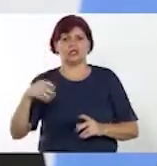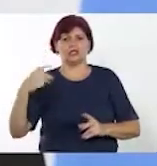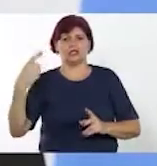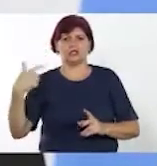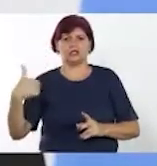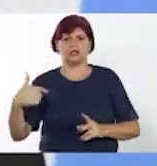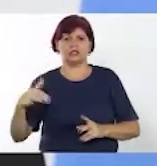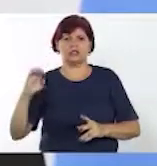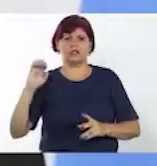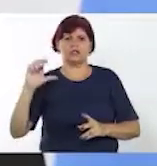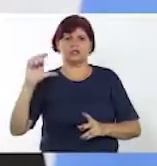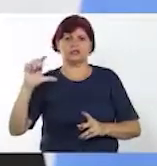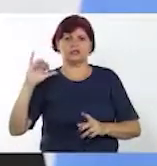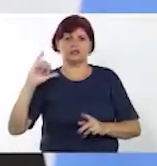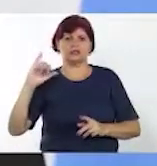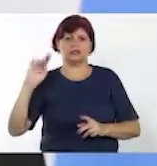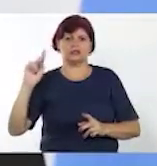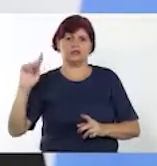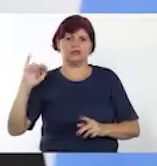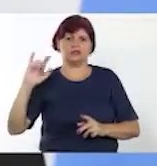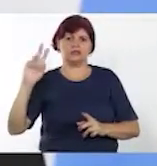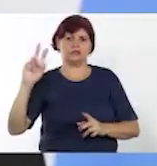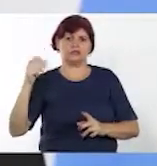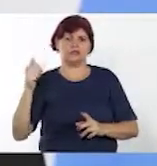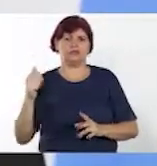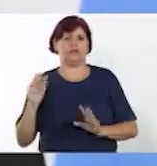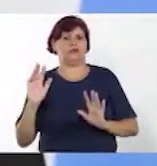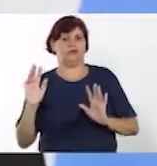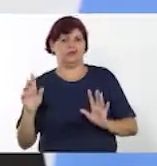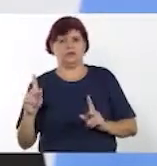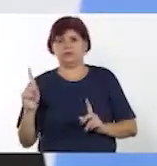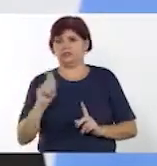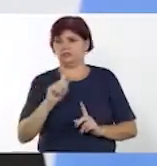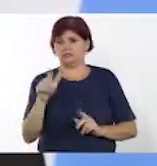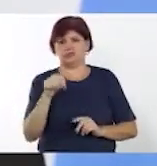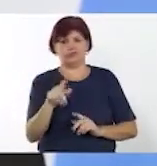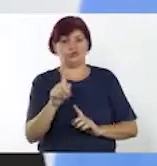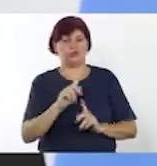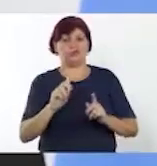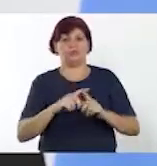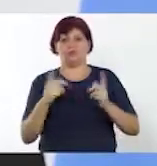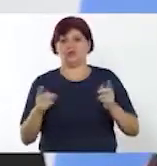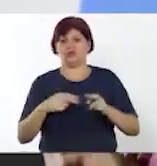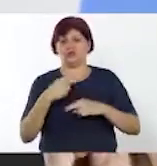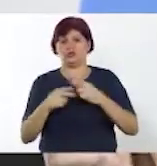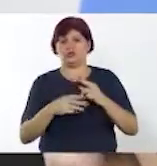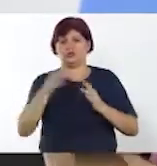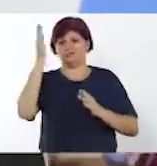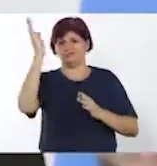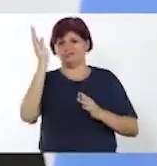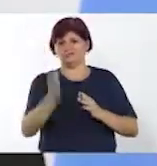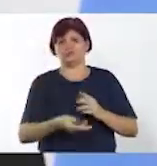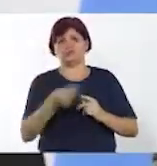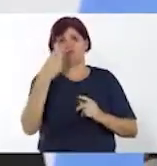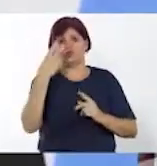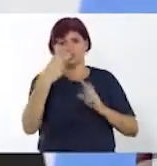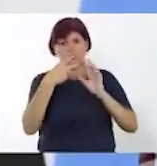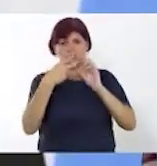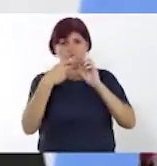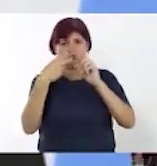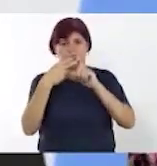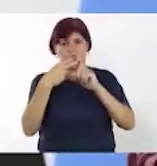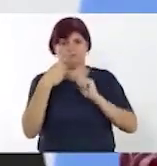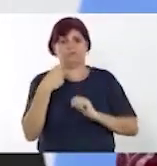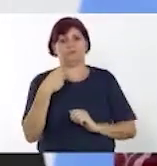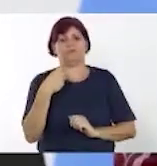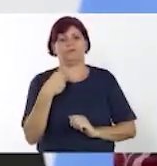las formas más sencillas para reconocer que una función es o no inyectiva. Esta no lo es porque cuando usted lo hace, lo corta 2